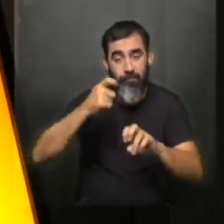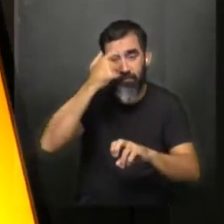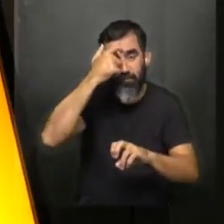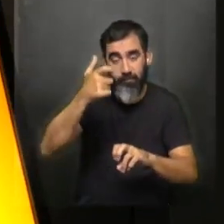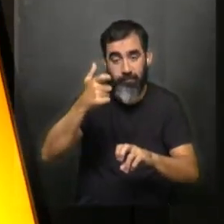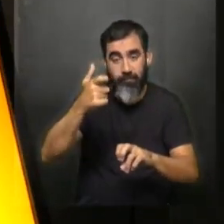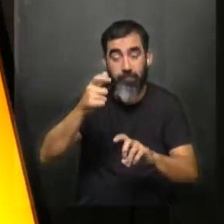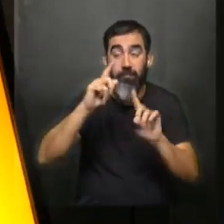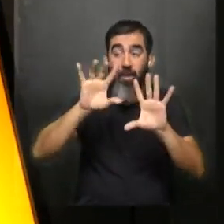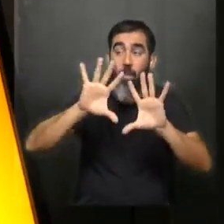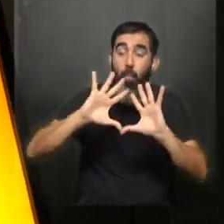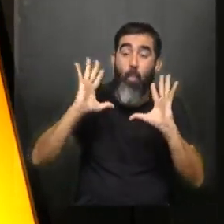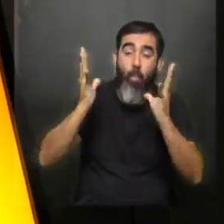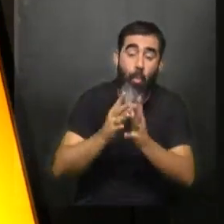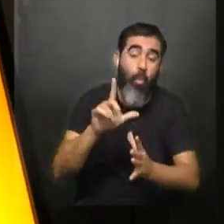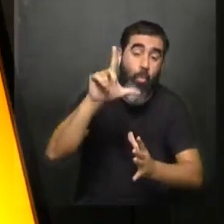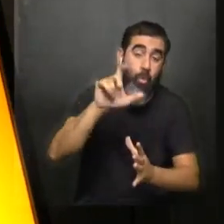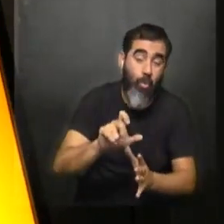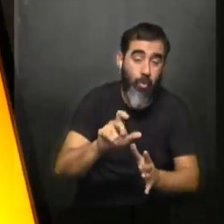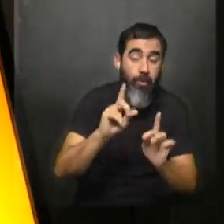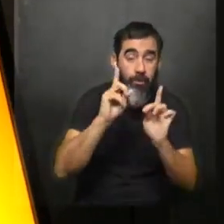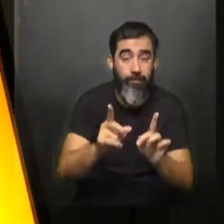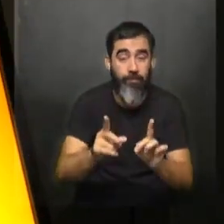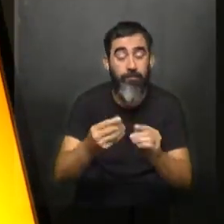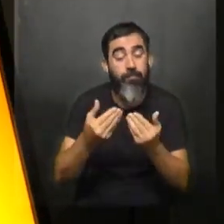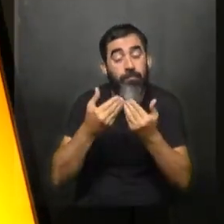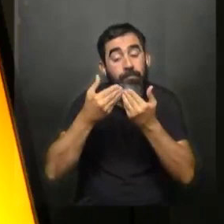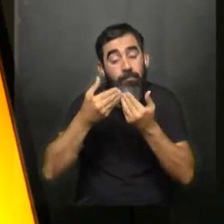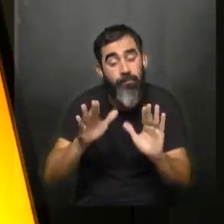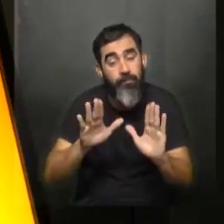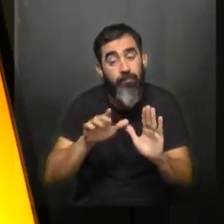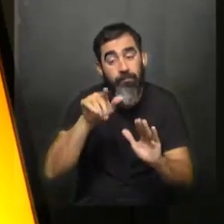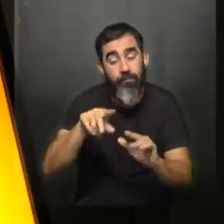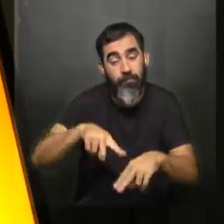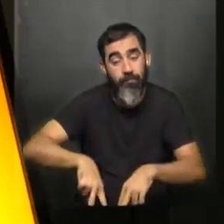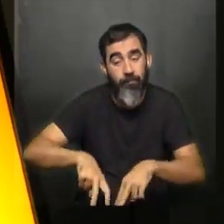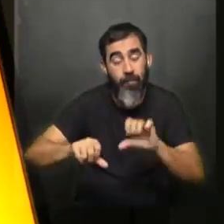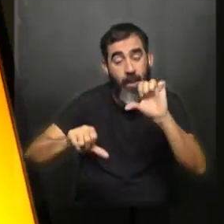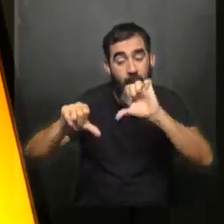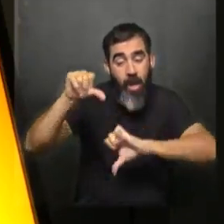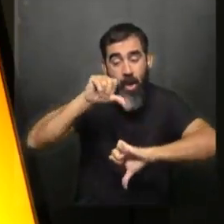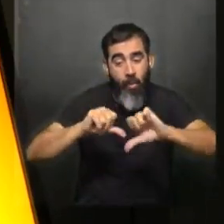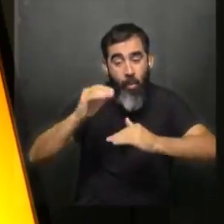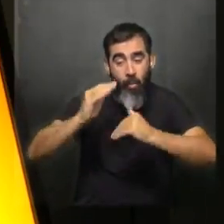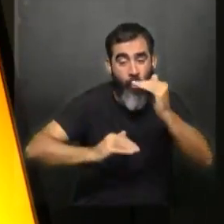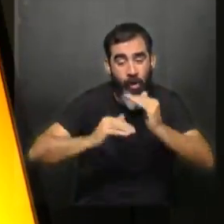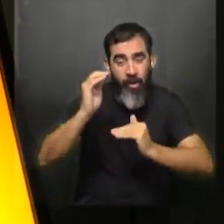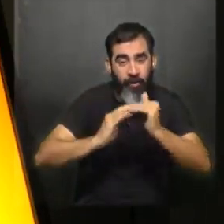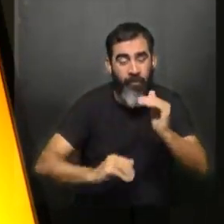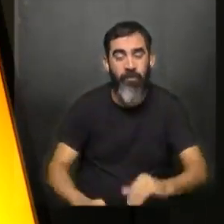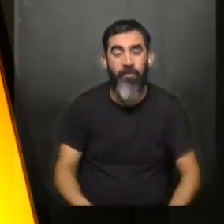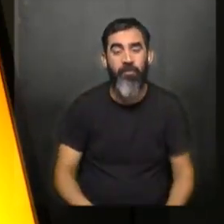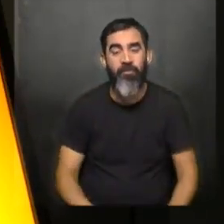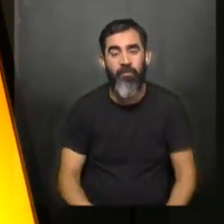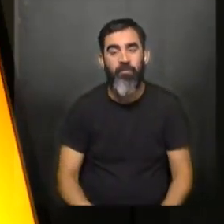bueno, mundiales, ¿no? Sí se comenzaba a hacer este laboratorio, se comenzaba a construir. Y